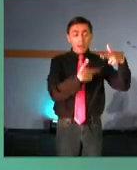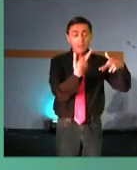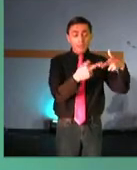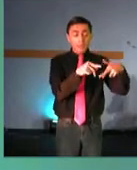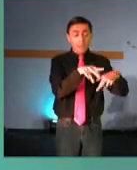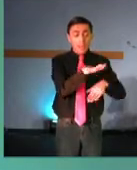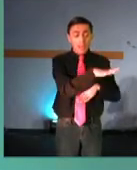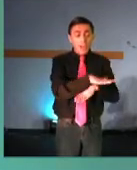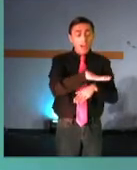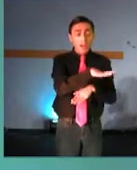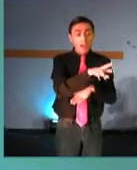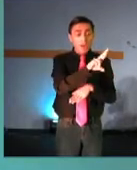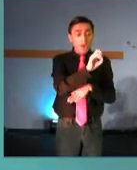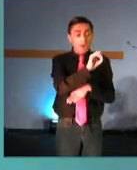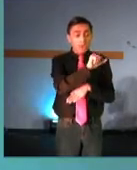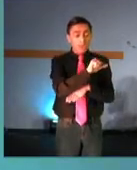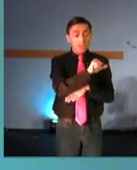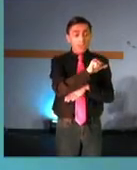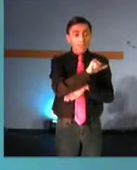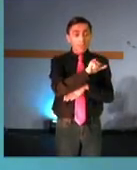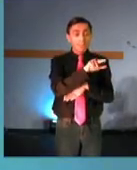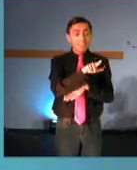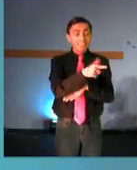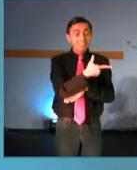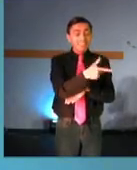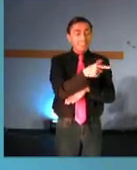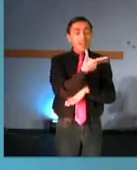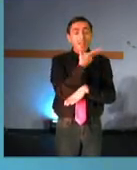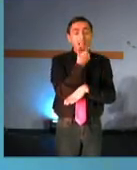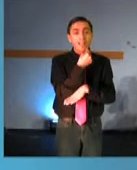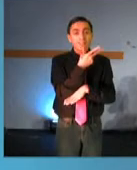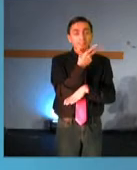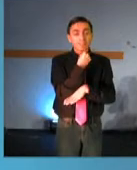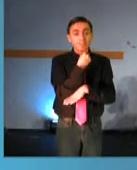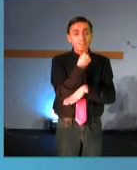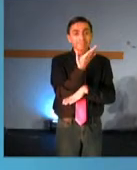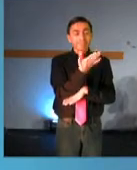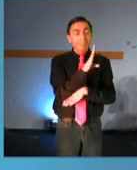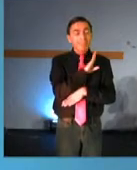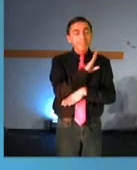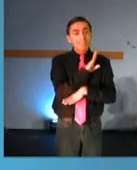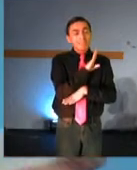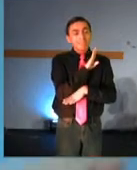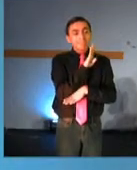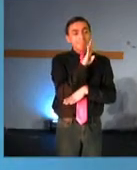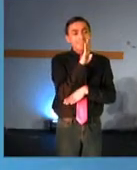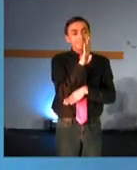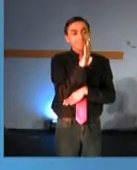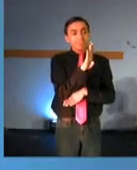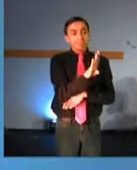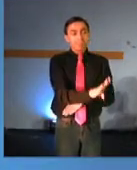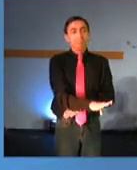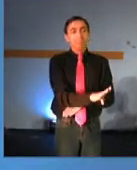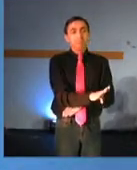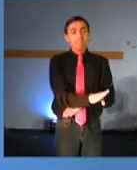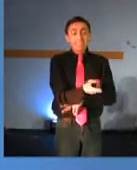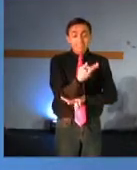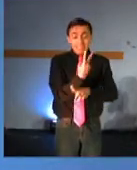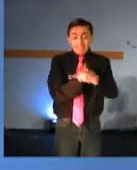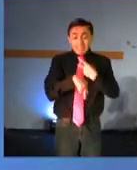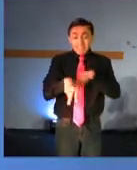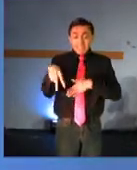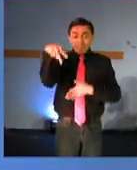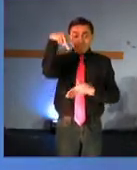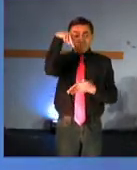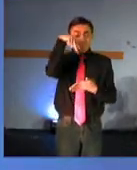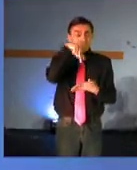Luxemburgo, quien lamentablemente falleció antes de haber podido estar presente en esta presentación, porque